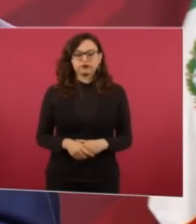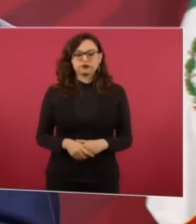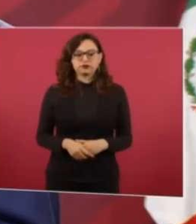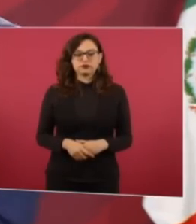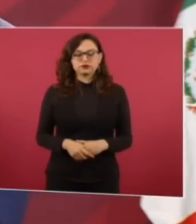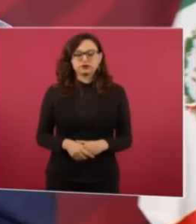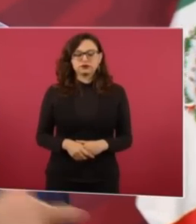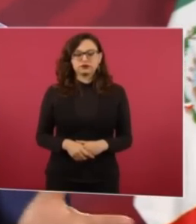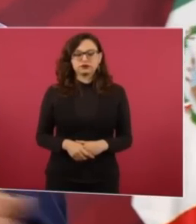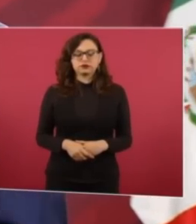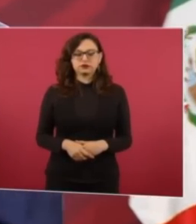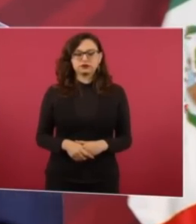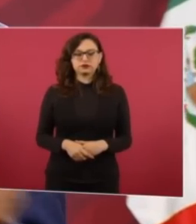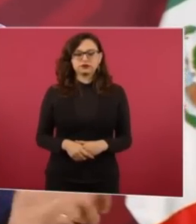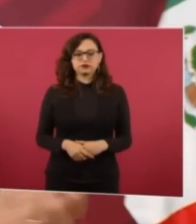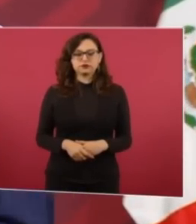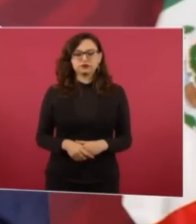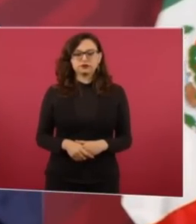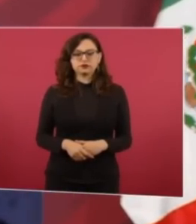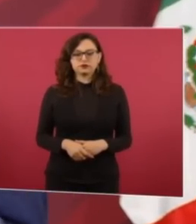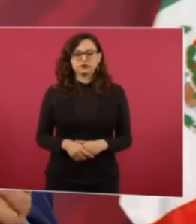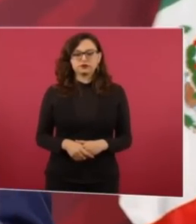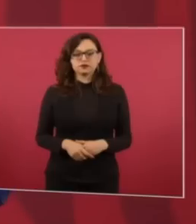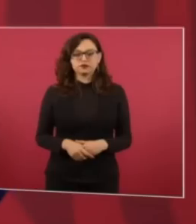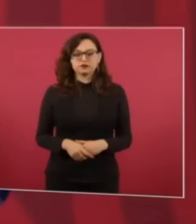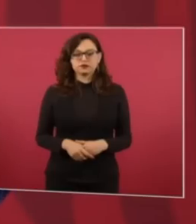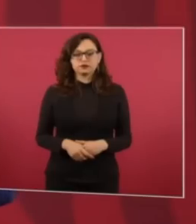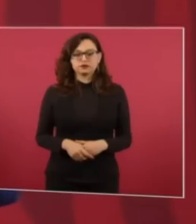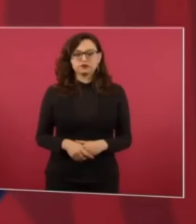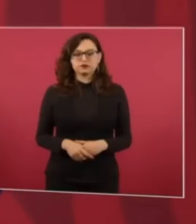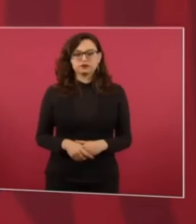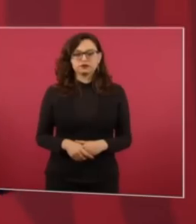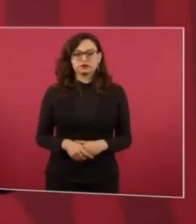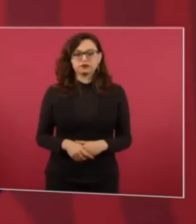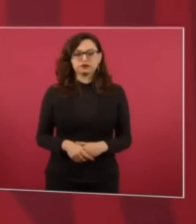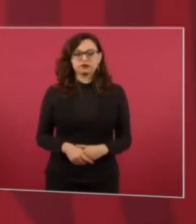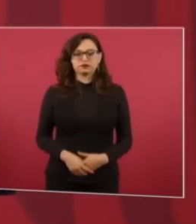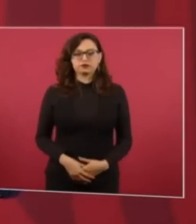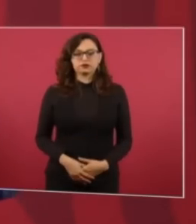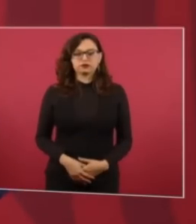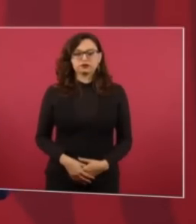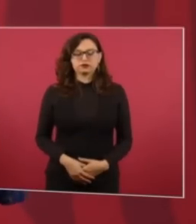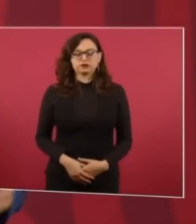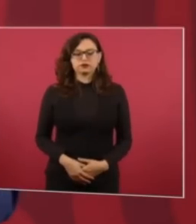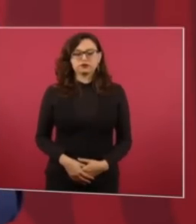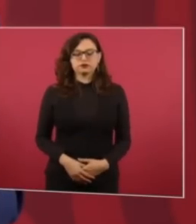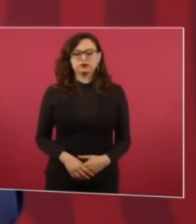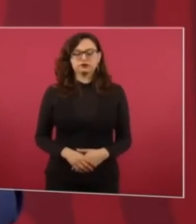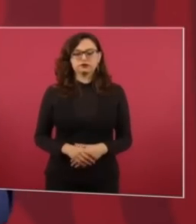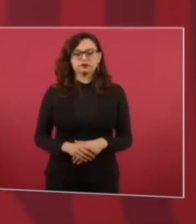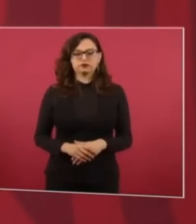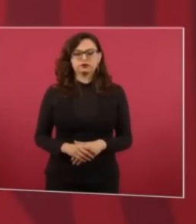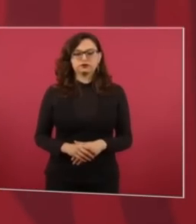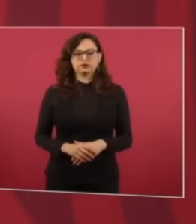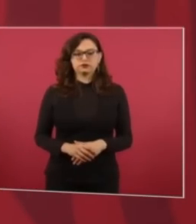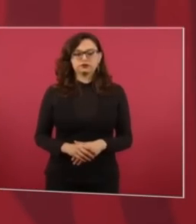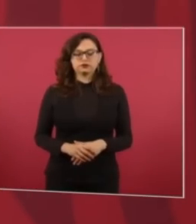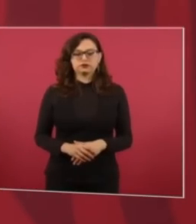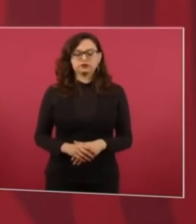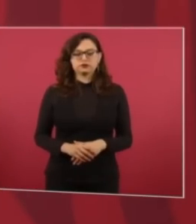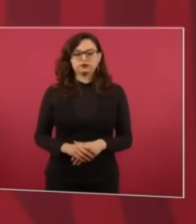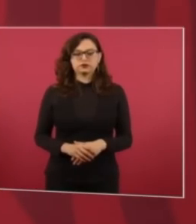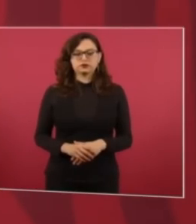y pues ya no voy a tener relaciones